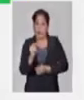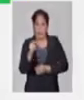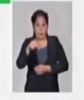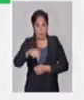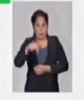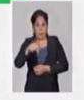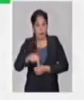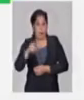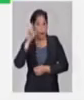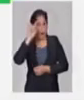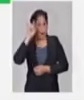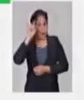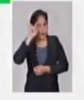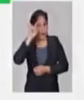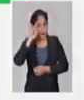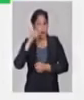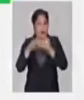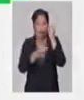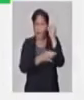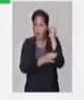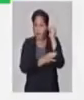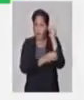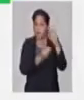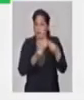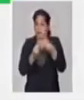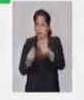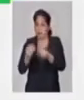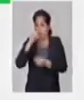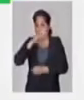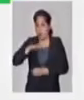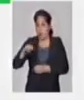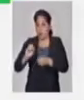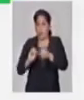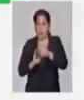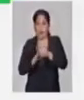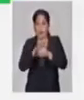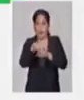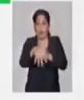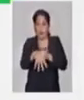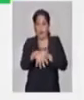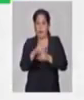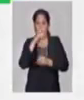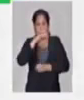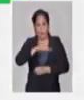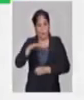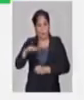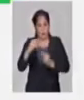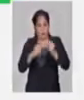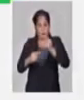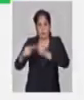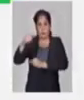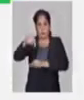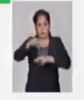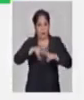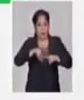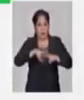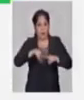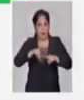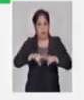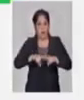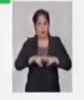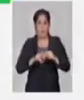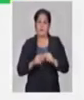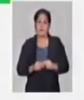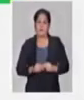actual la leche, la carne que reciben los niños, el picadillo que reciben los niños fundamentalmente en La Habana, que no se entrega